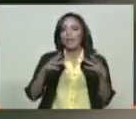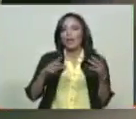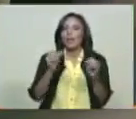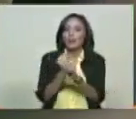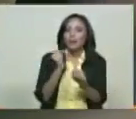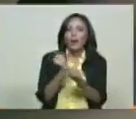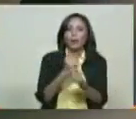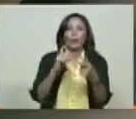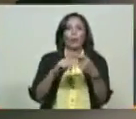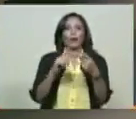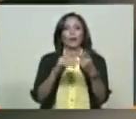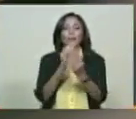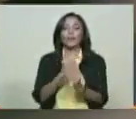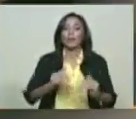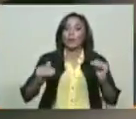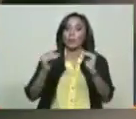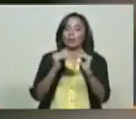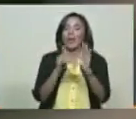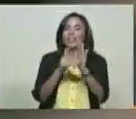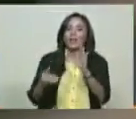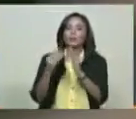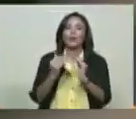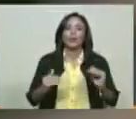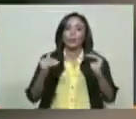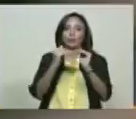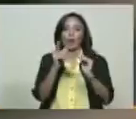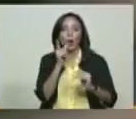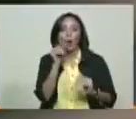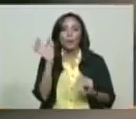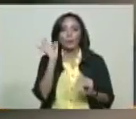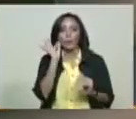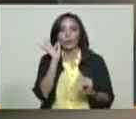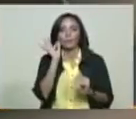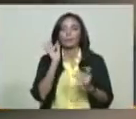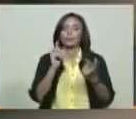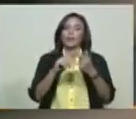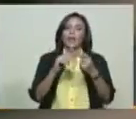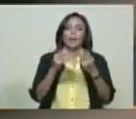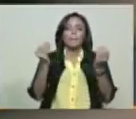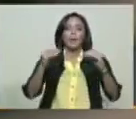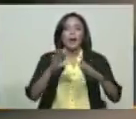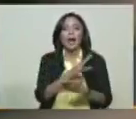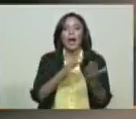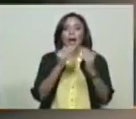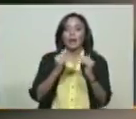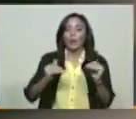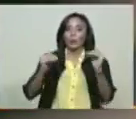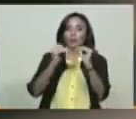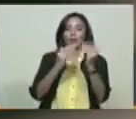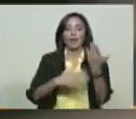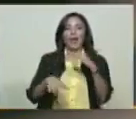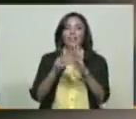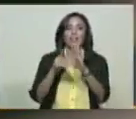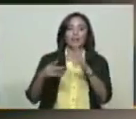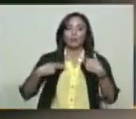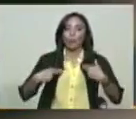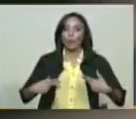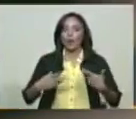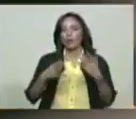defensor de la igualdad y equidad de género defensor de los derechos de las personas con discapacidad